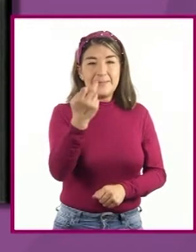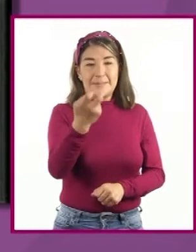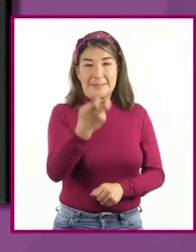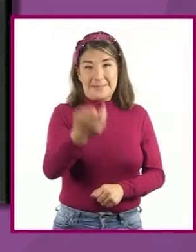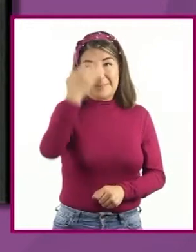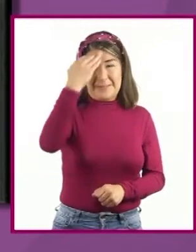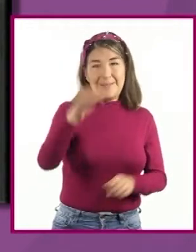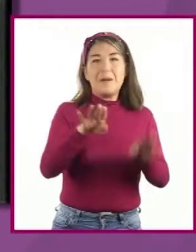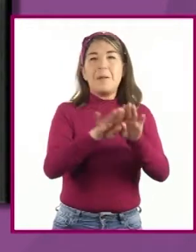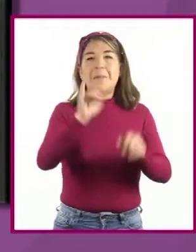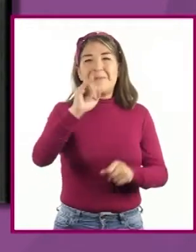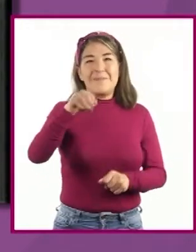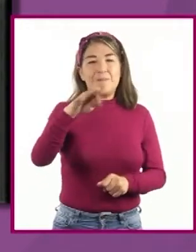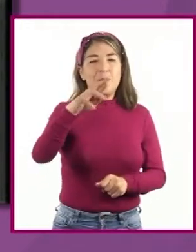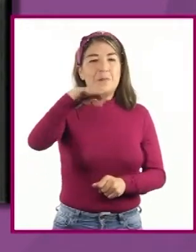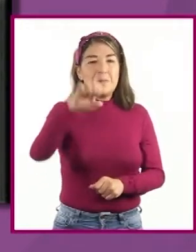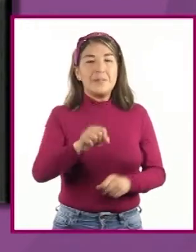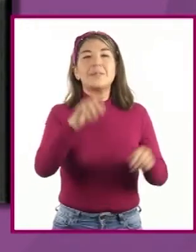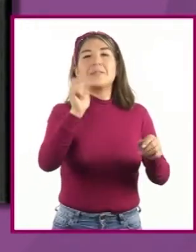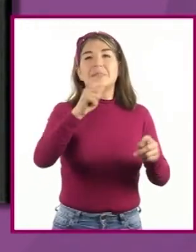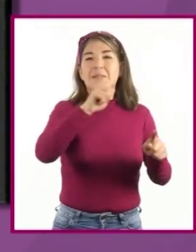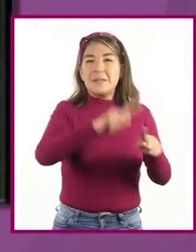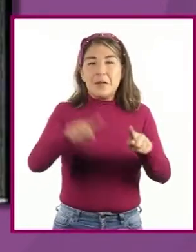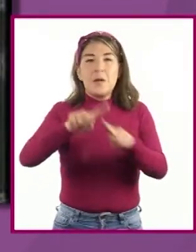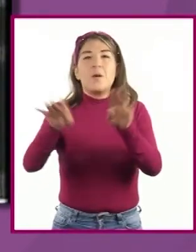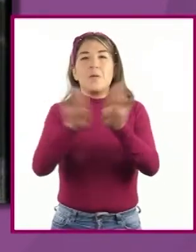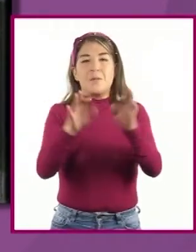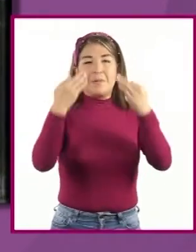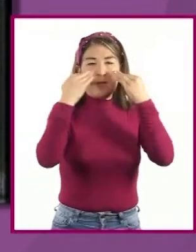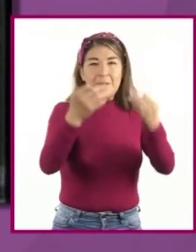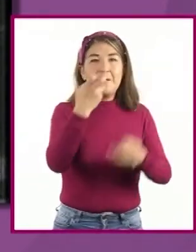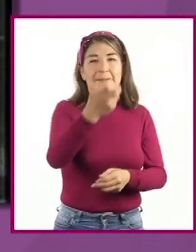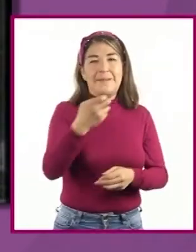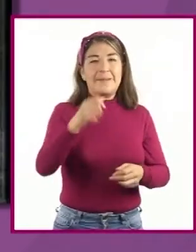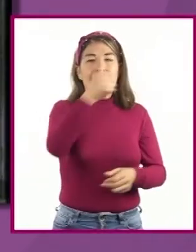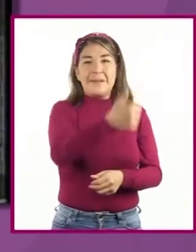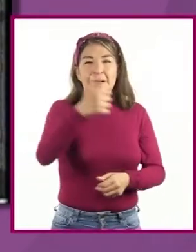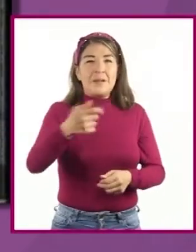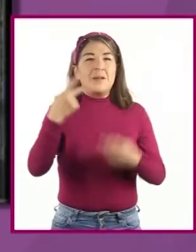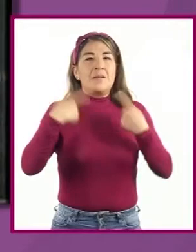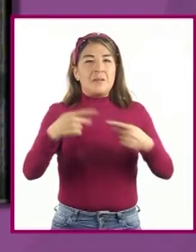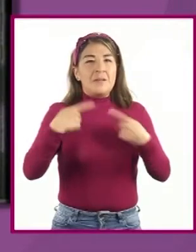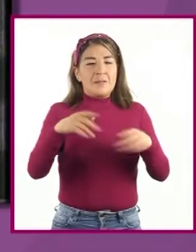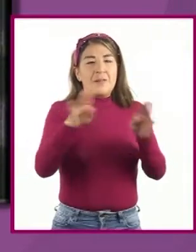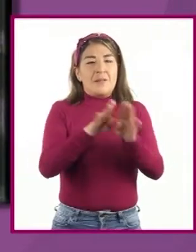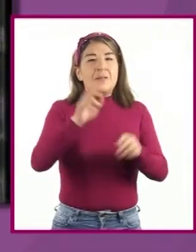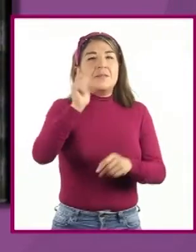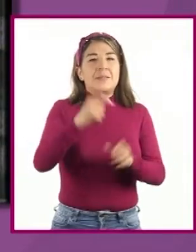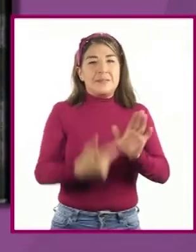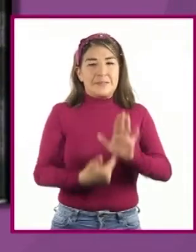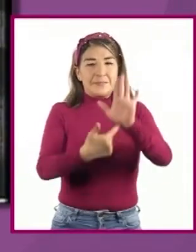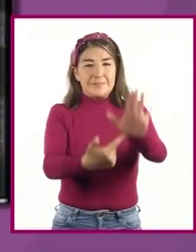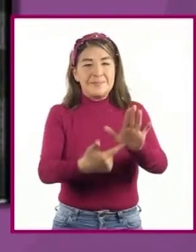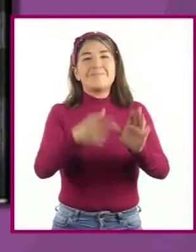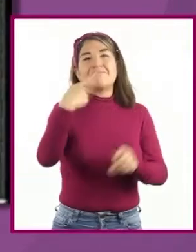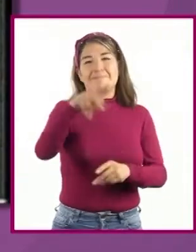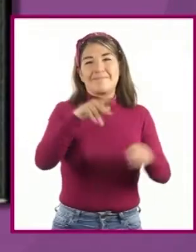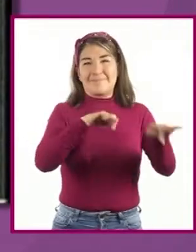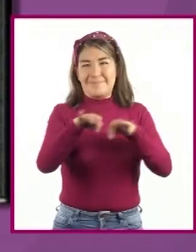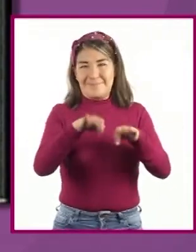los informes no permitían la reproducción o comprobación, ya que cada científico decidía el orden de presentación de su